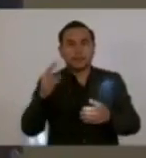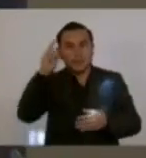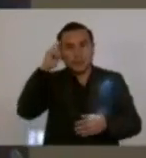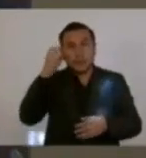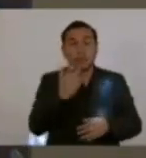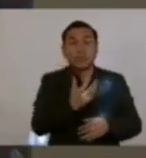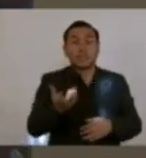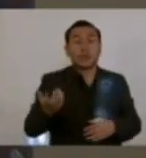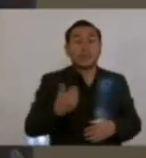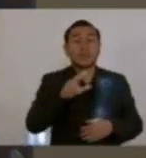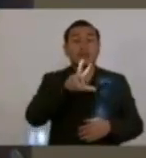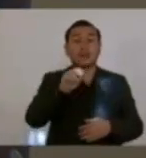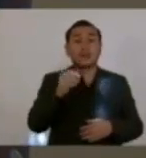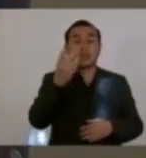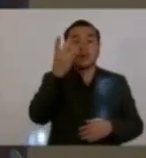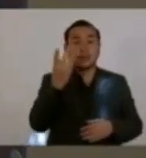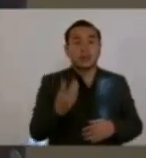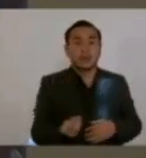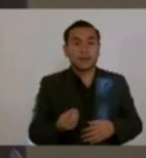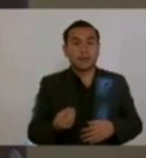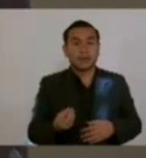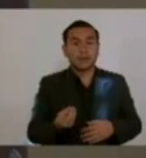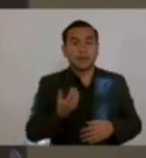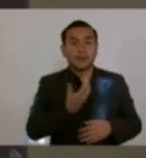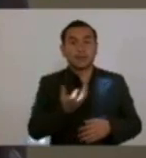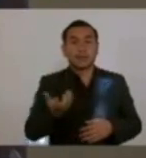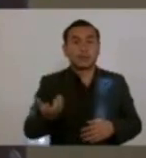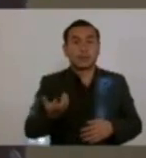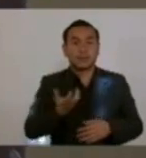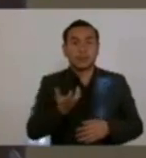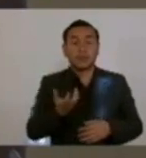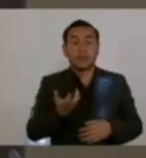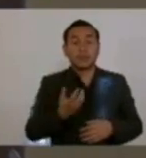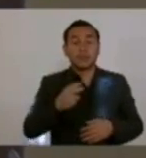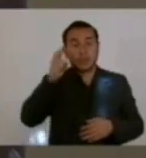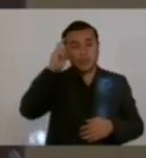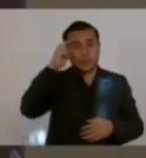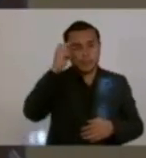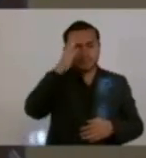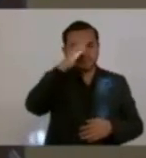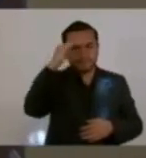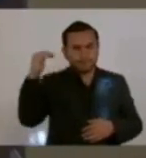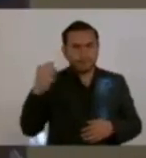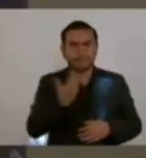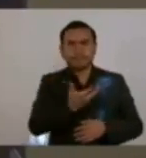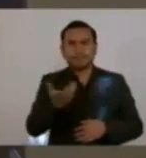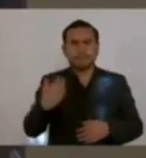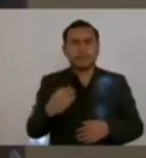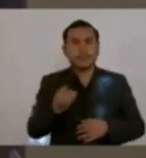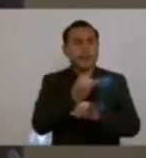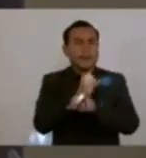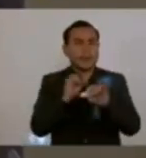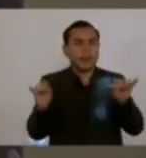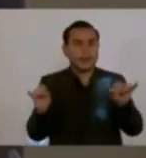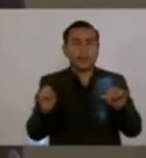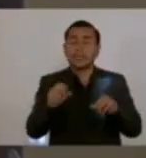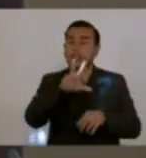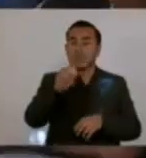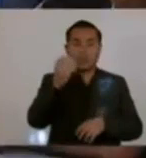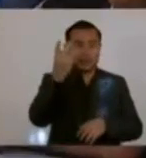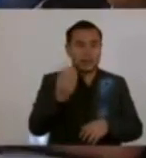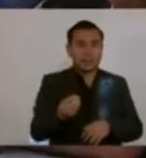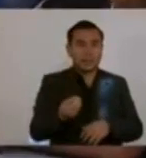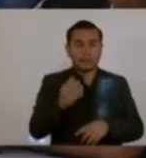siempre los 30 días, aunque la cuarentena nacional haya sido levantada, pero la cuarentena individual debe de correr siempre los 30